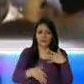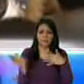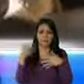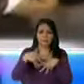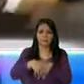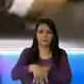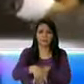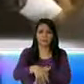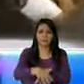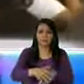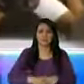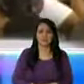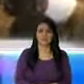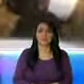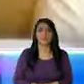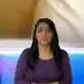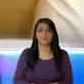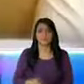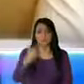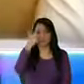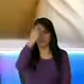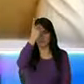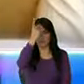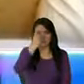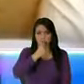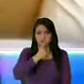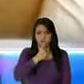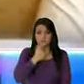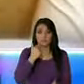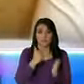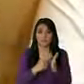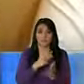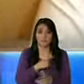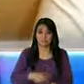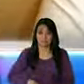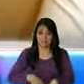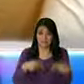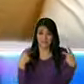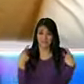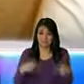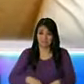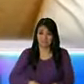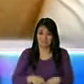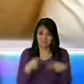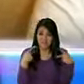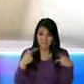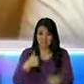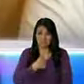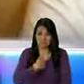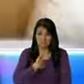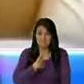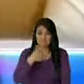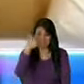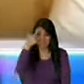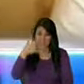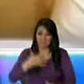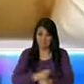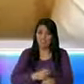tener en la cabeza la decisión de que si hay que entregar la vida por aquello en lo que uno cree, hay que entregar.